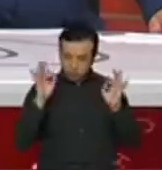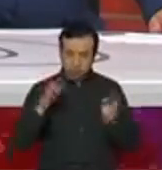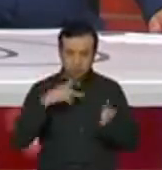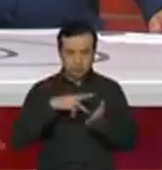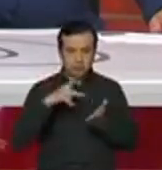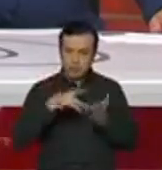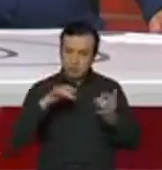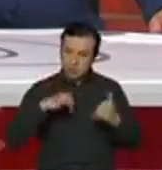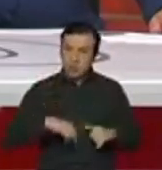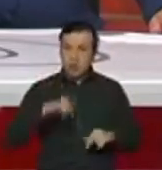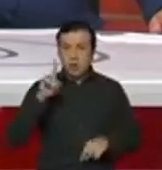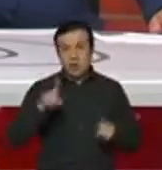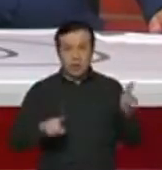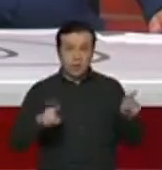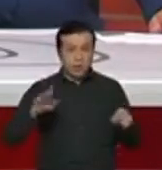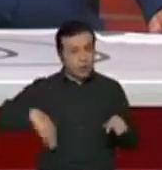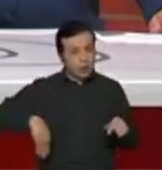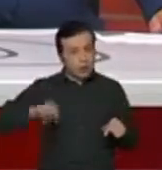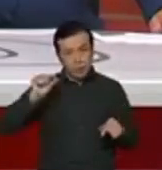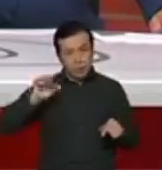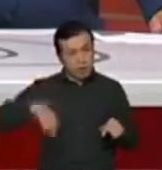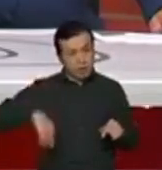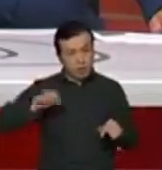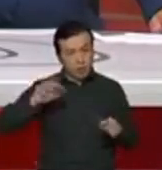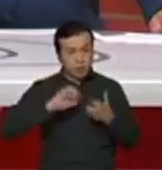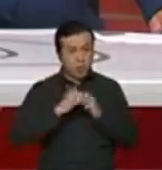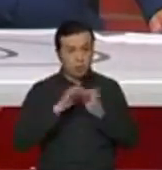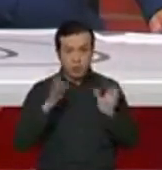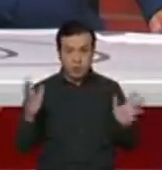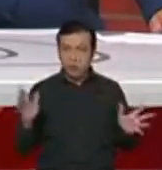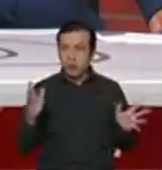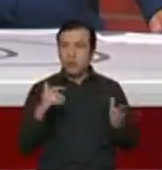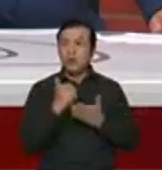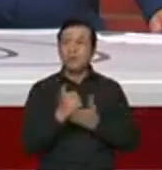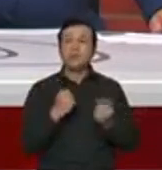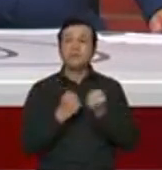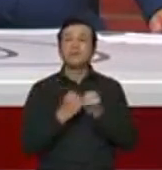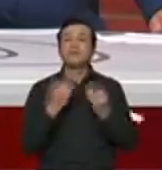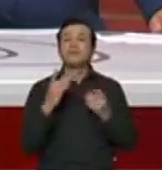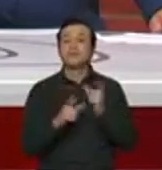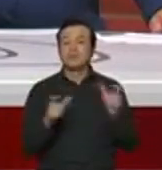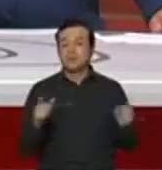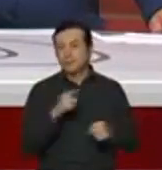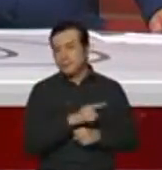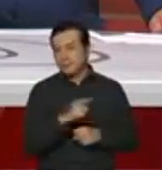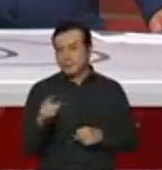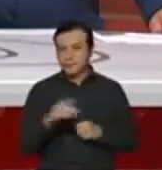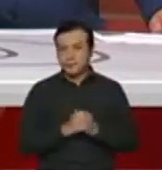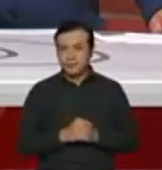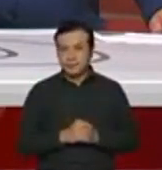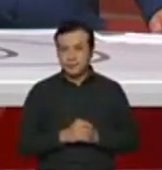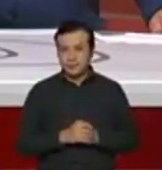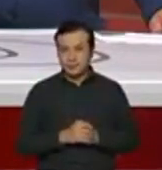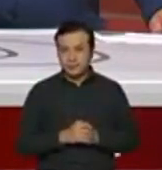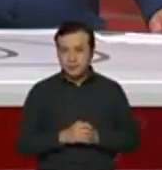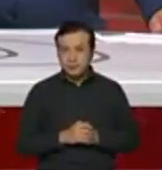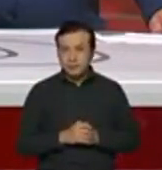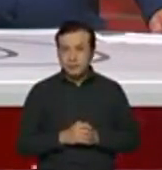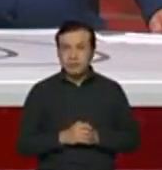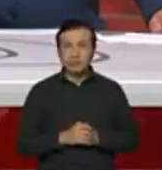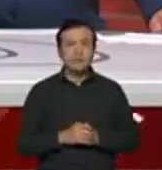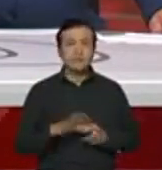tener ciertas pequeñas demoras, pero no vamos a tener problemas. ¿De cuántos beneficiarios estamos hablando? A ver, Tenemos